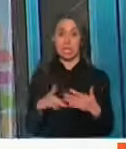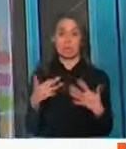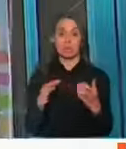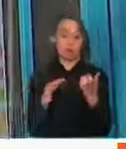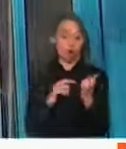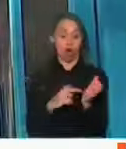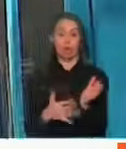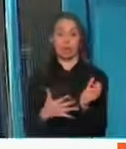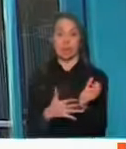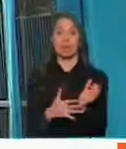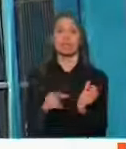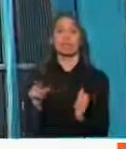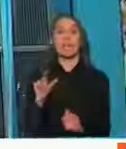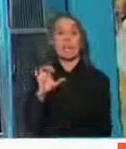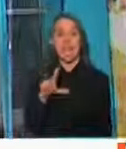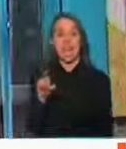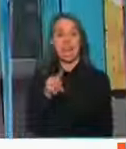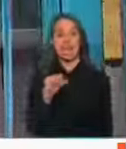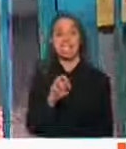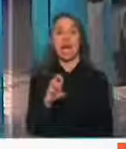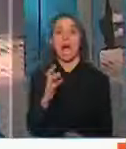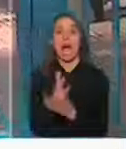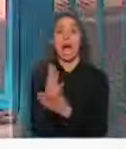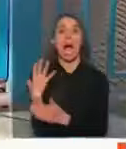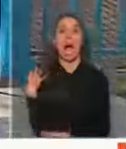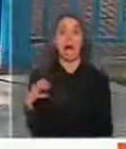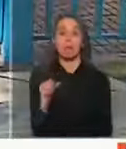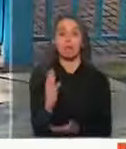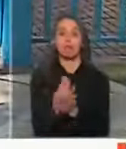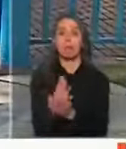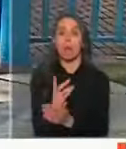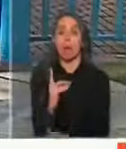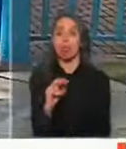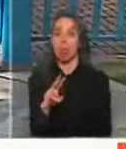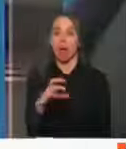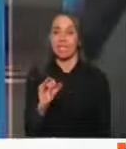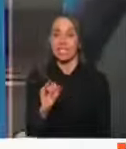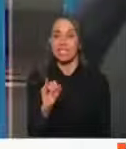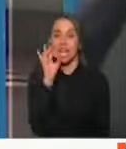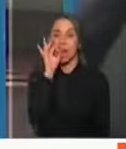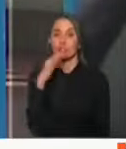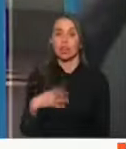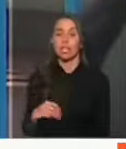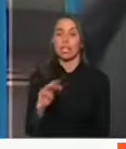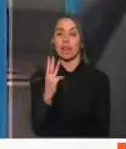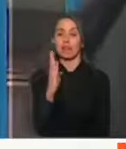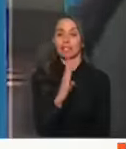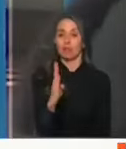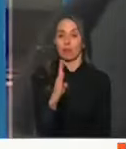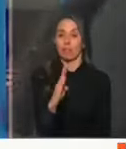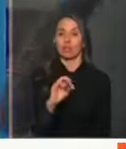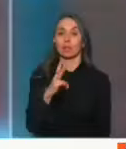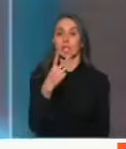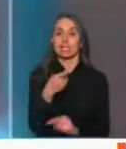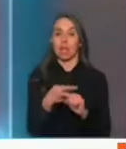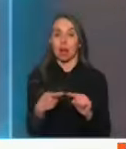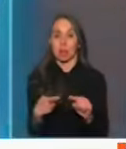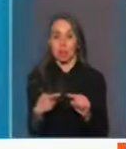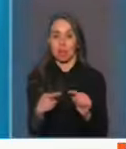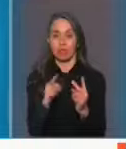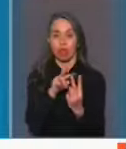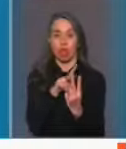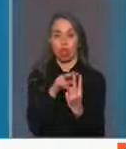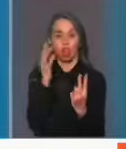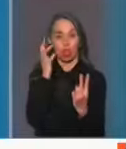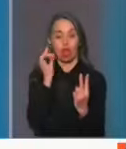importante. Elisa es apoderada del Colegio Leonardo da Vinci en Las Condes. Tiene una hija en tercero básico y en tercero medio, ambas